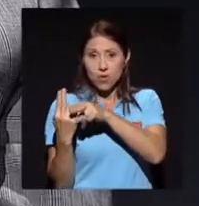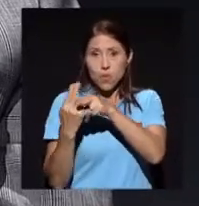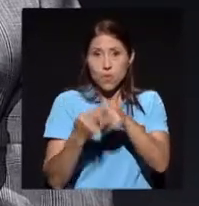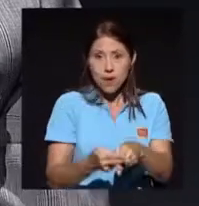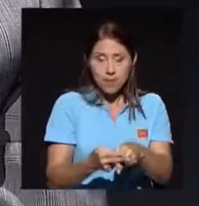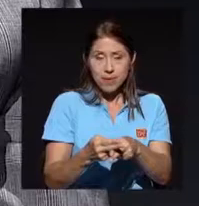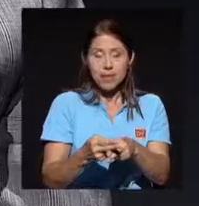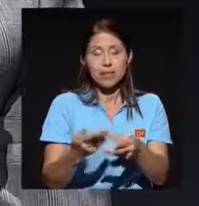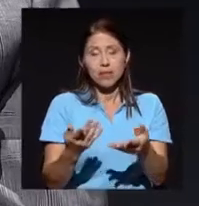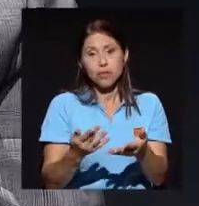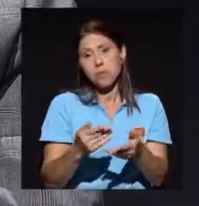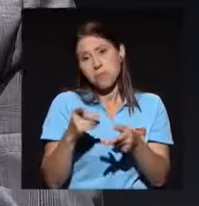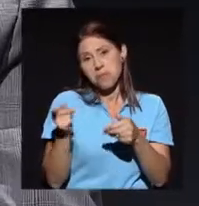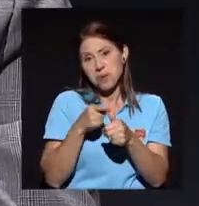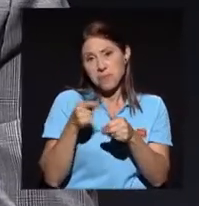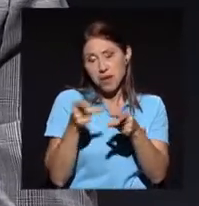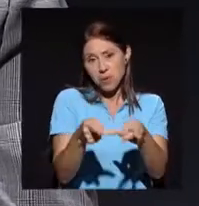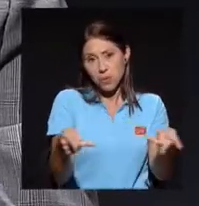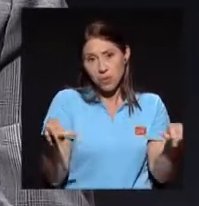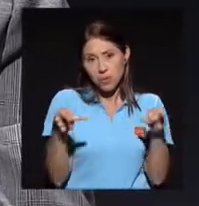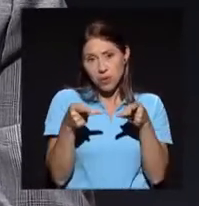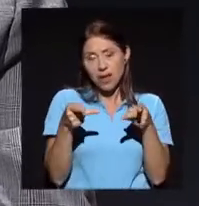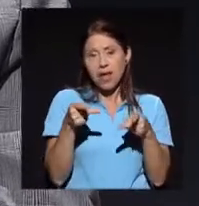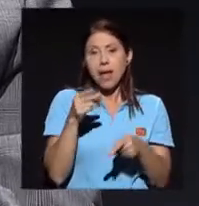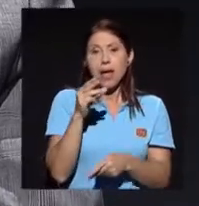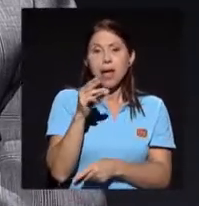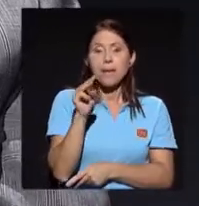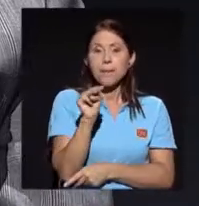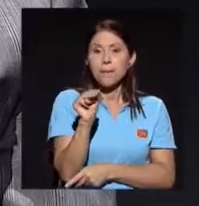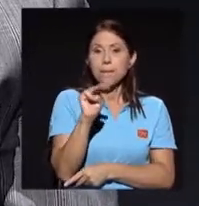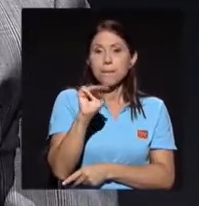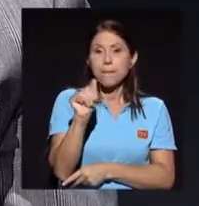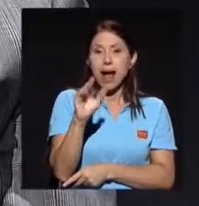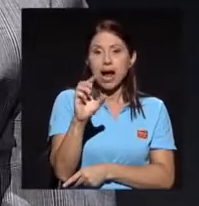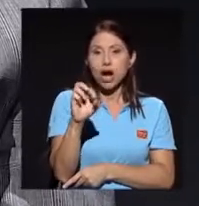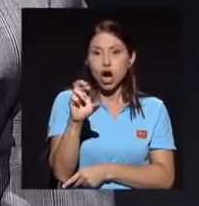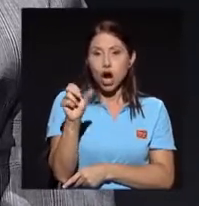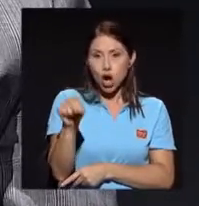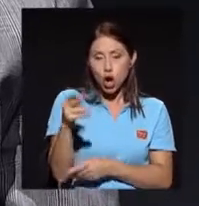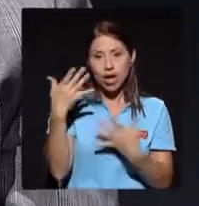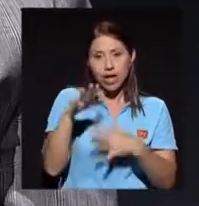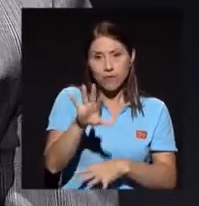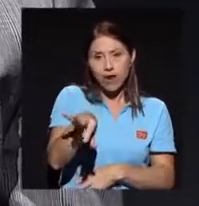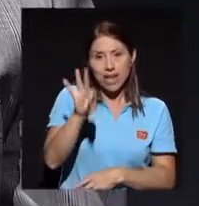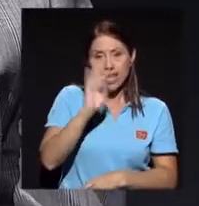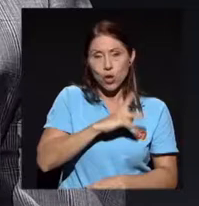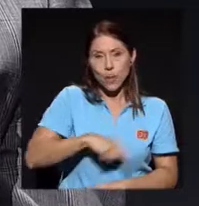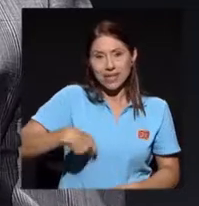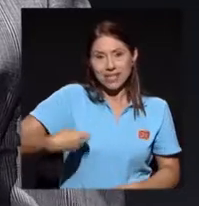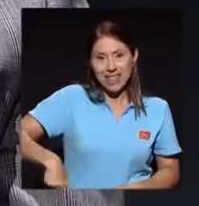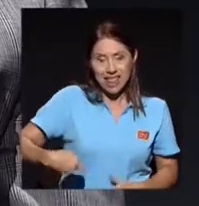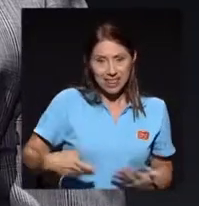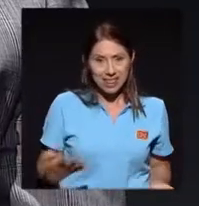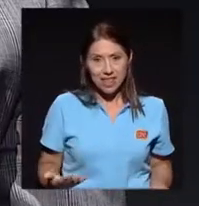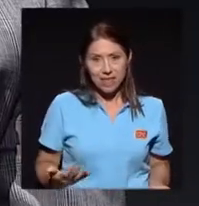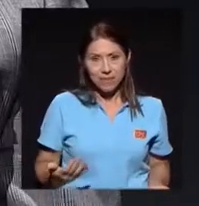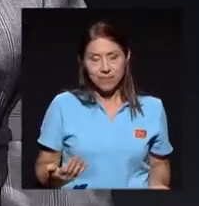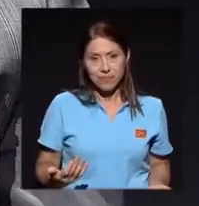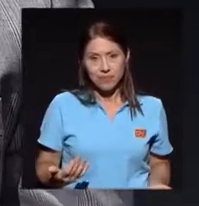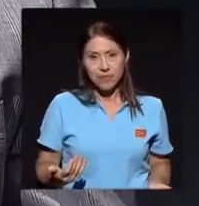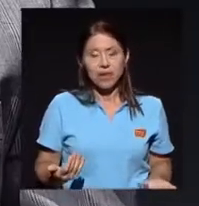ocupa bueno el político es emmanuel macrón por supuesto que fue elegido presidente a contrapelo de